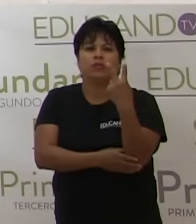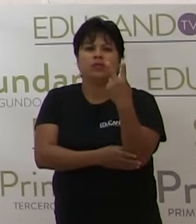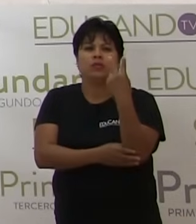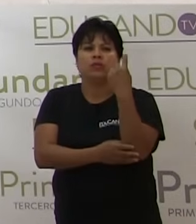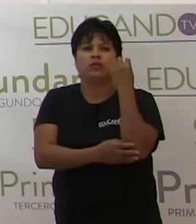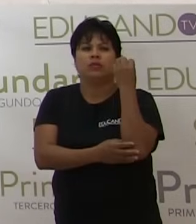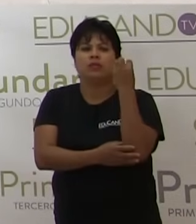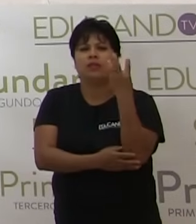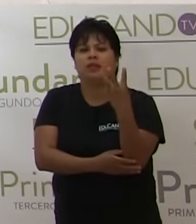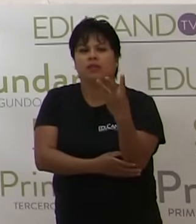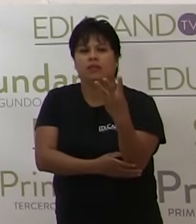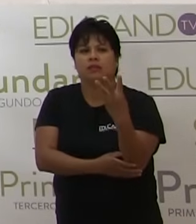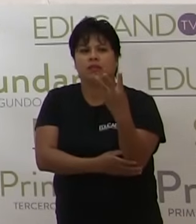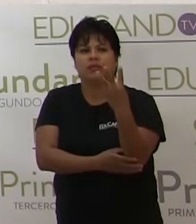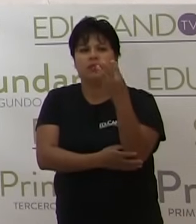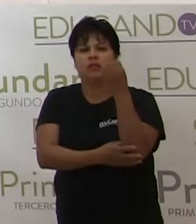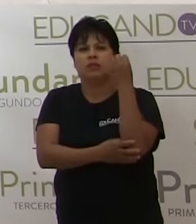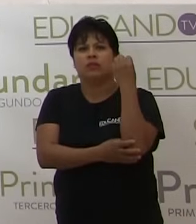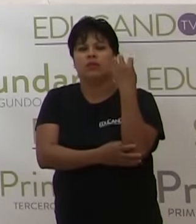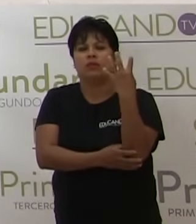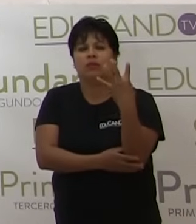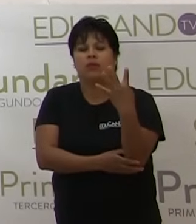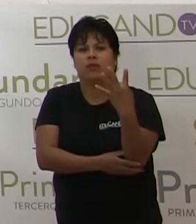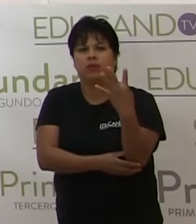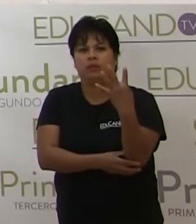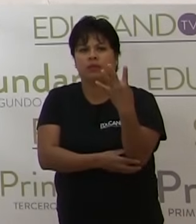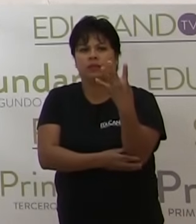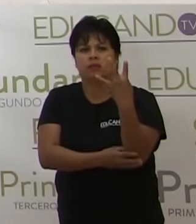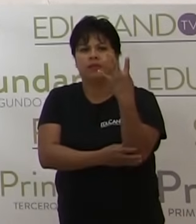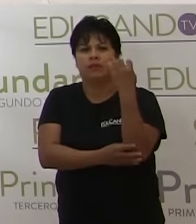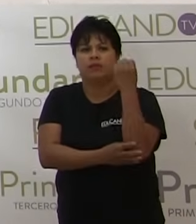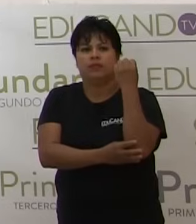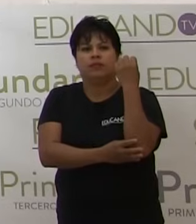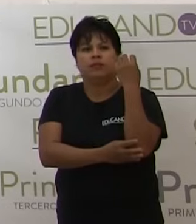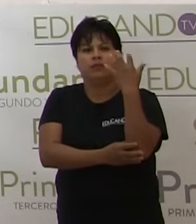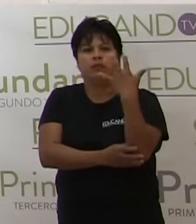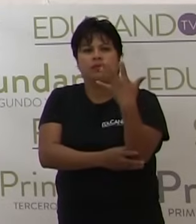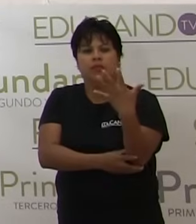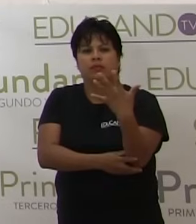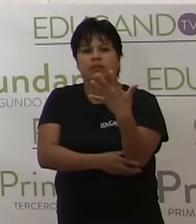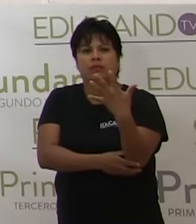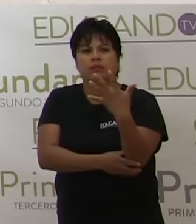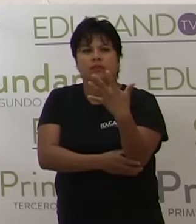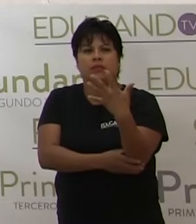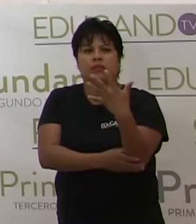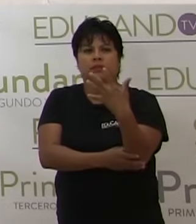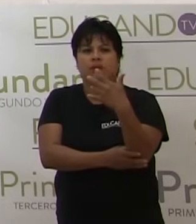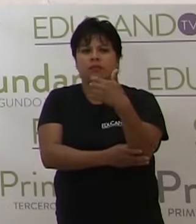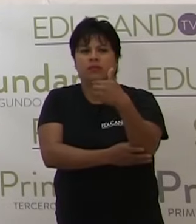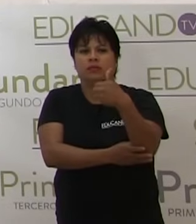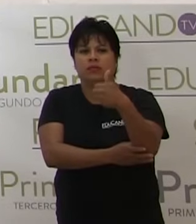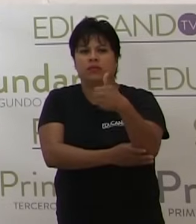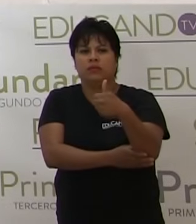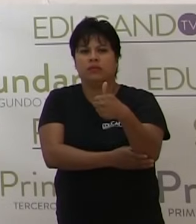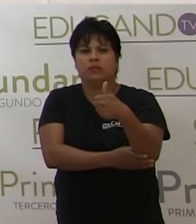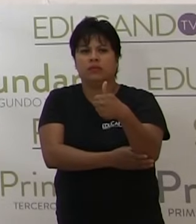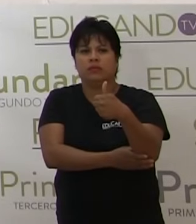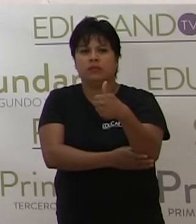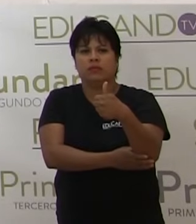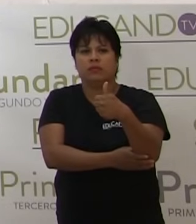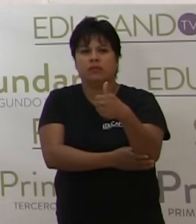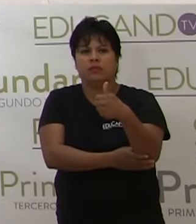dos tres cuatro cinco